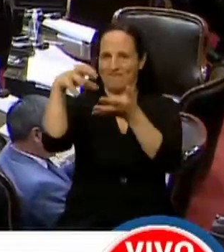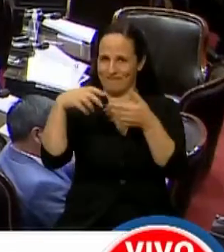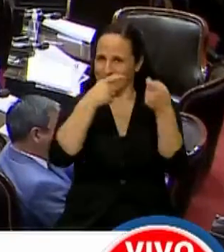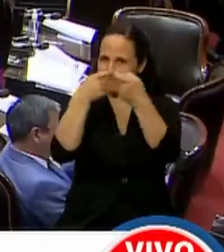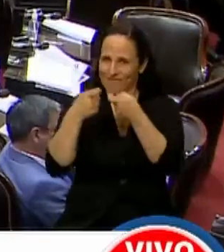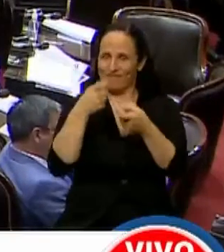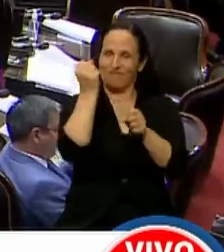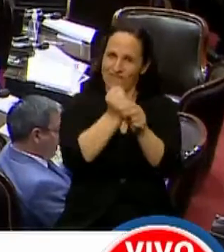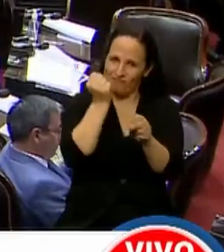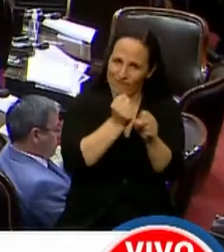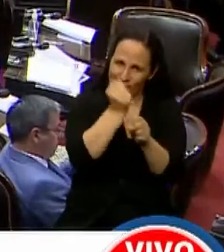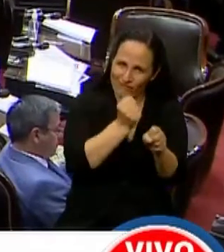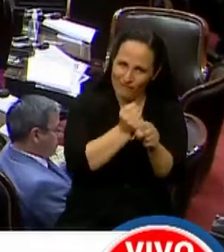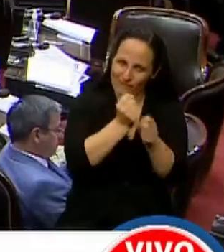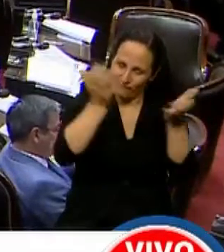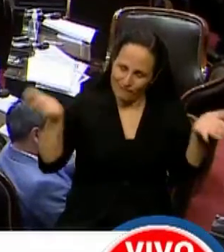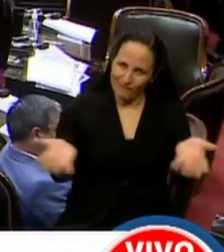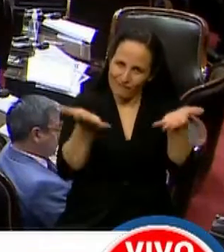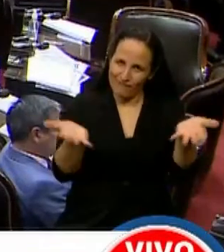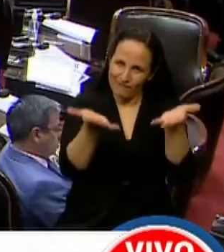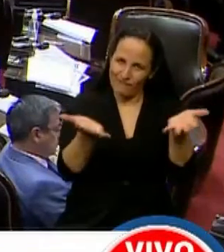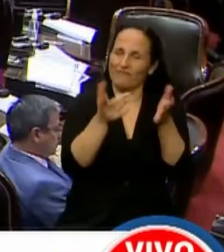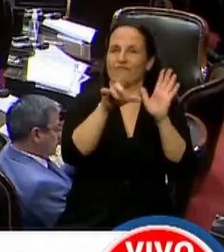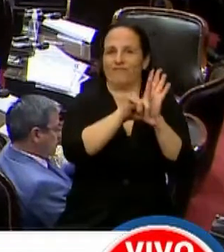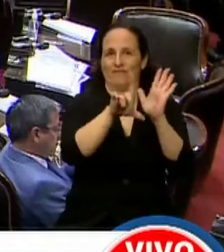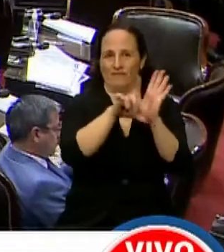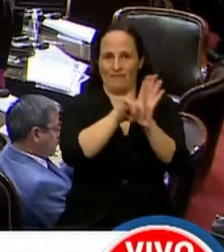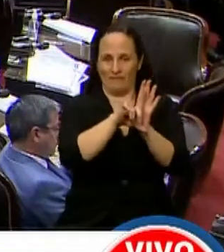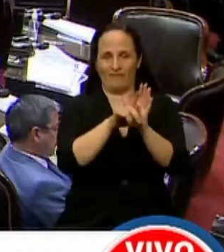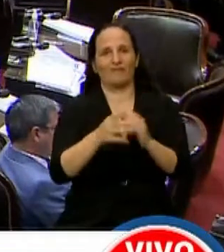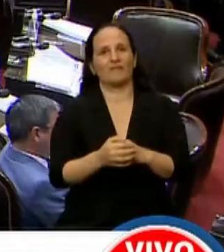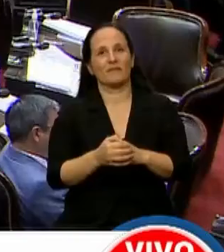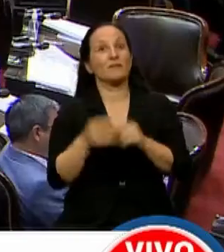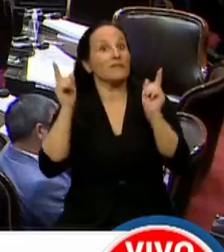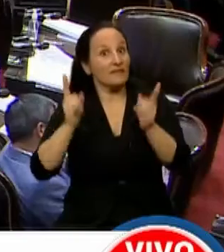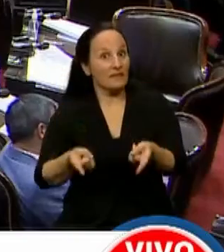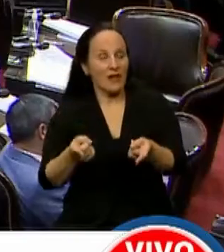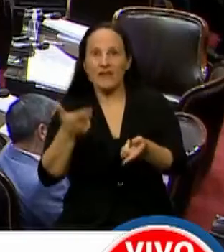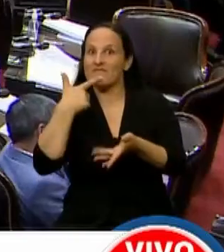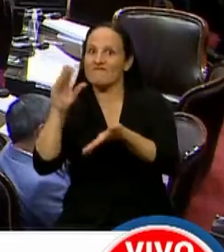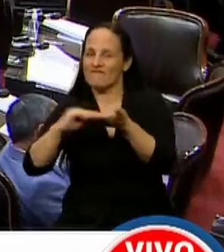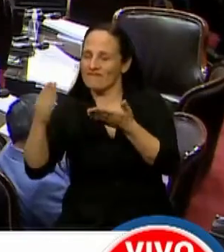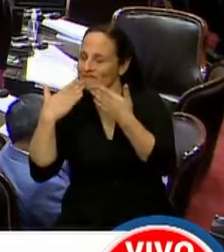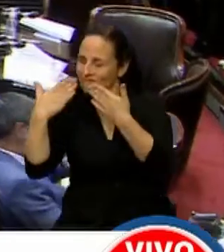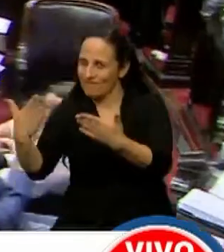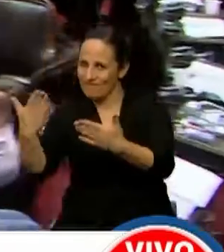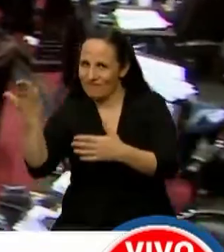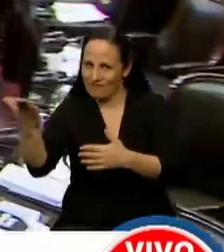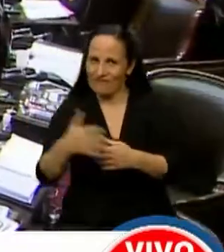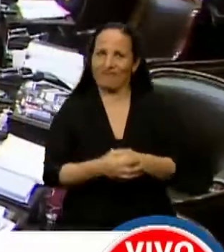han trabajado, han impulsado esta ley, también a los senadores, ¿no?,